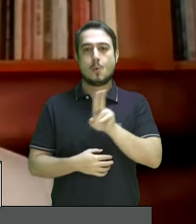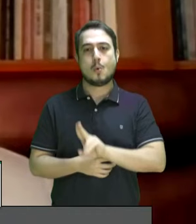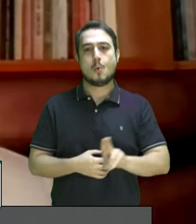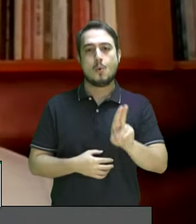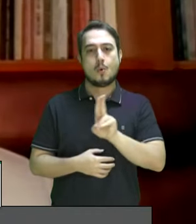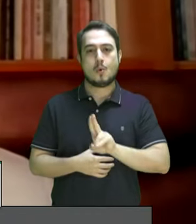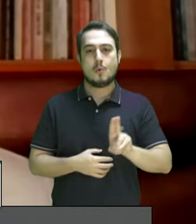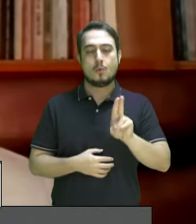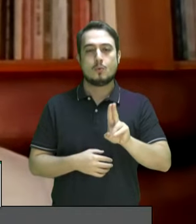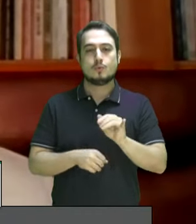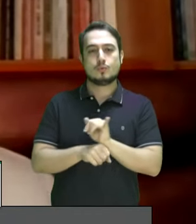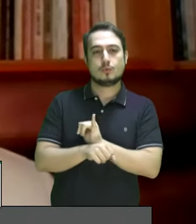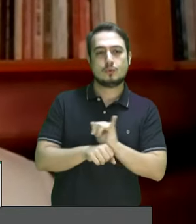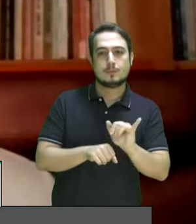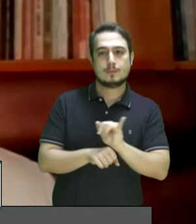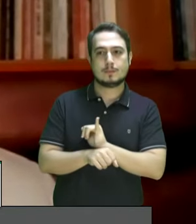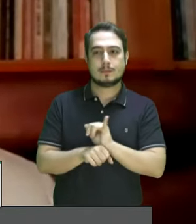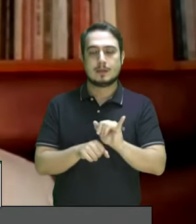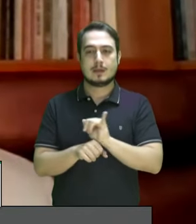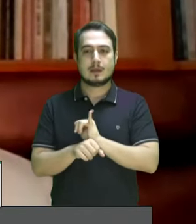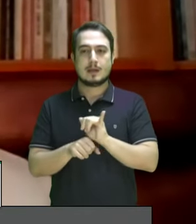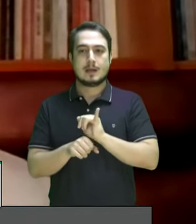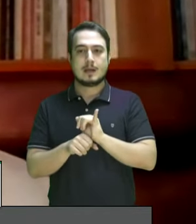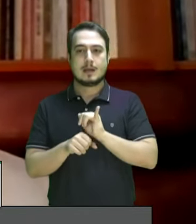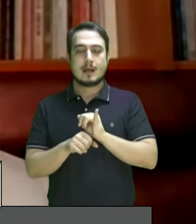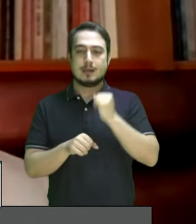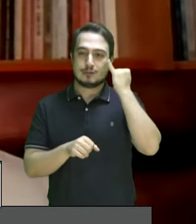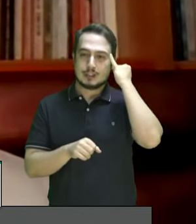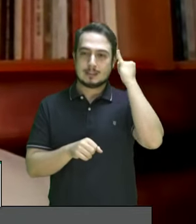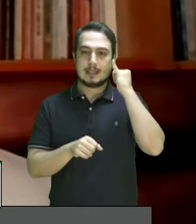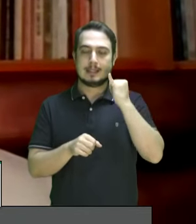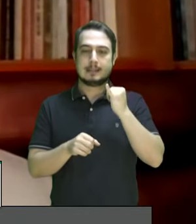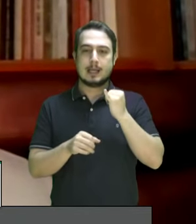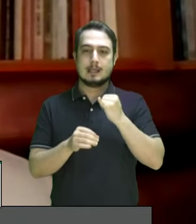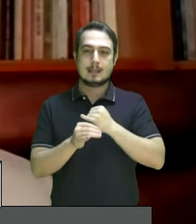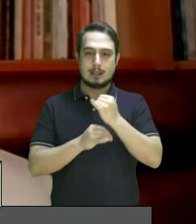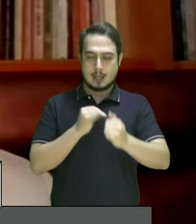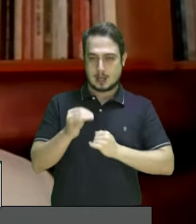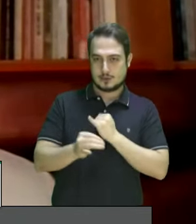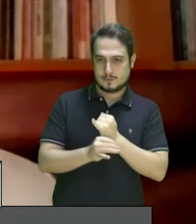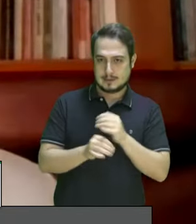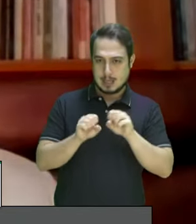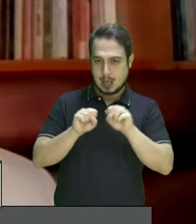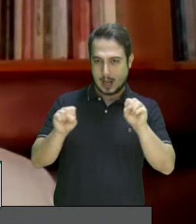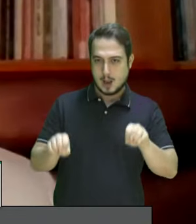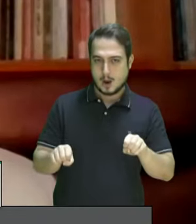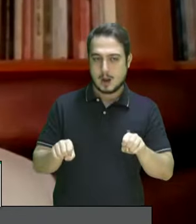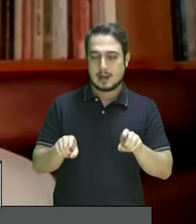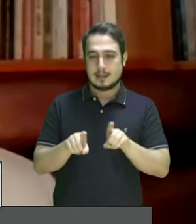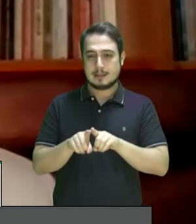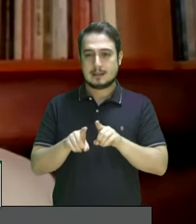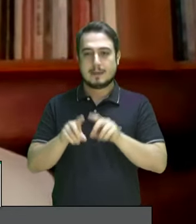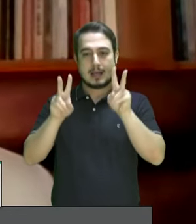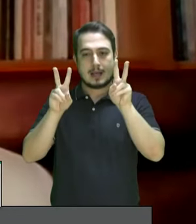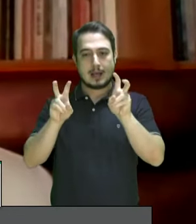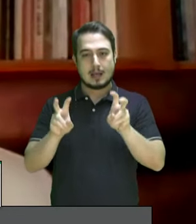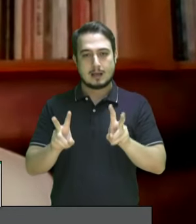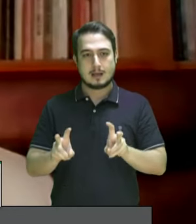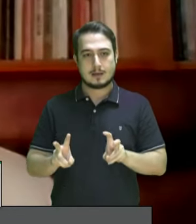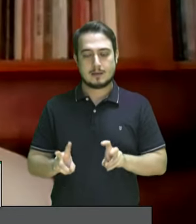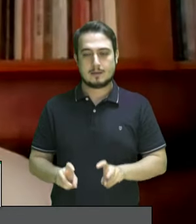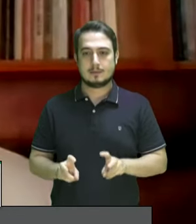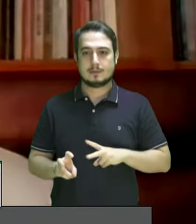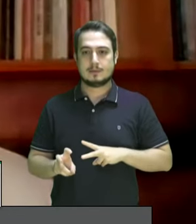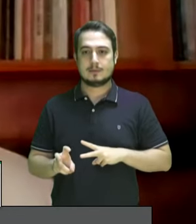herramientas de inteligencia artificial en asuntos relacionados con el